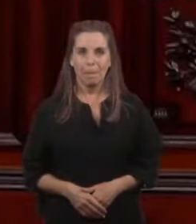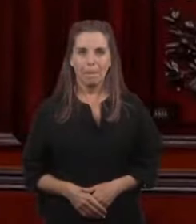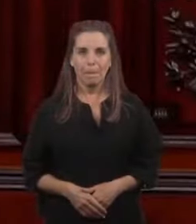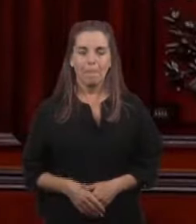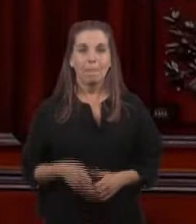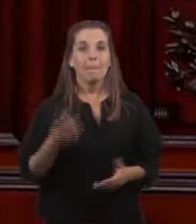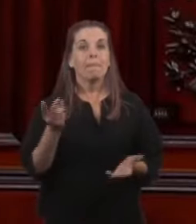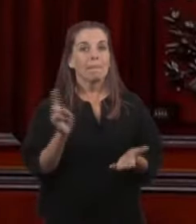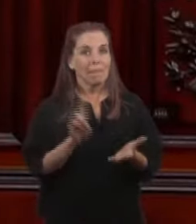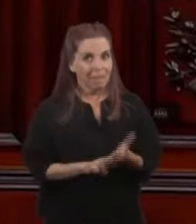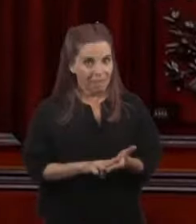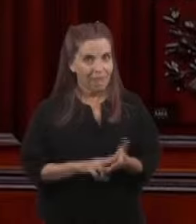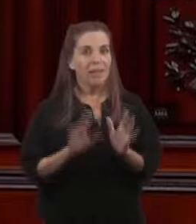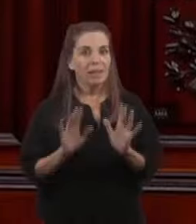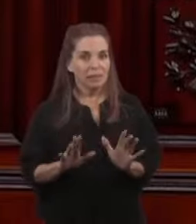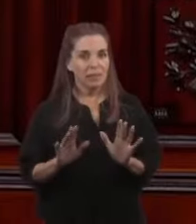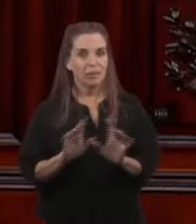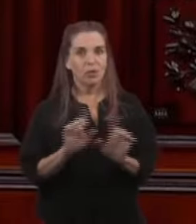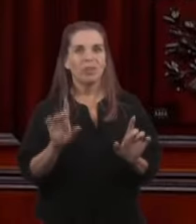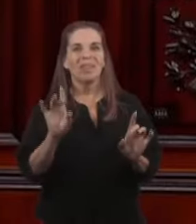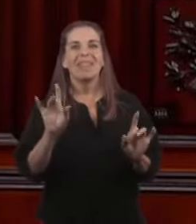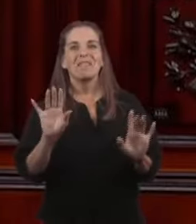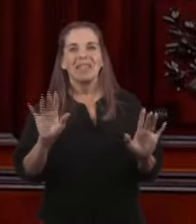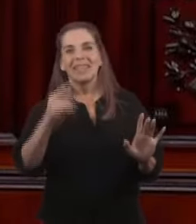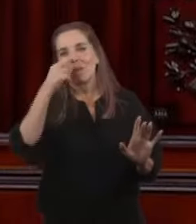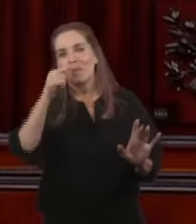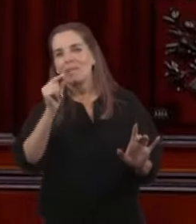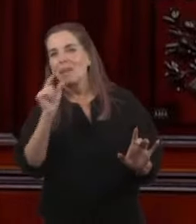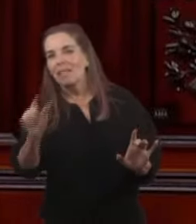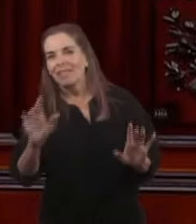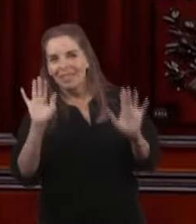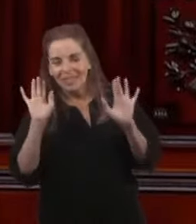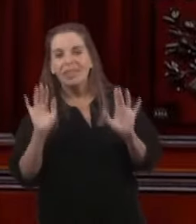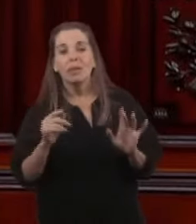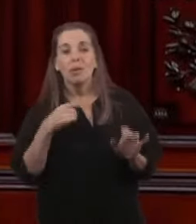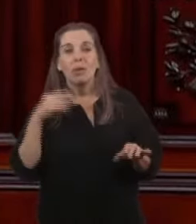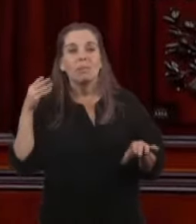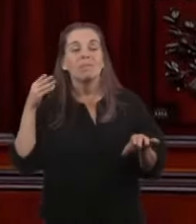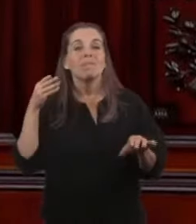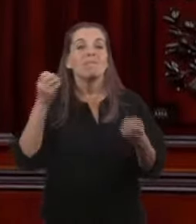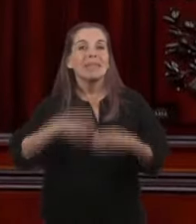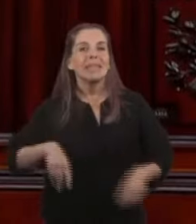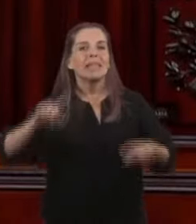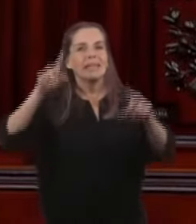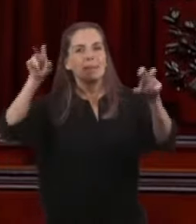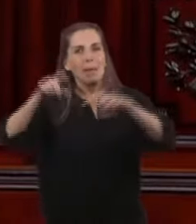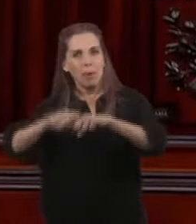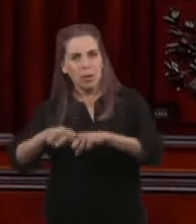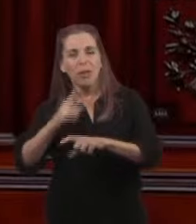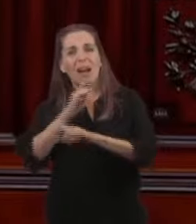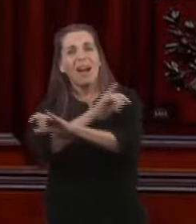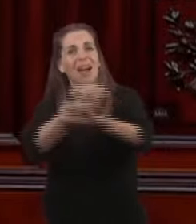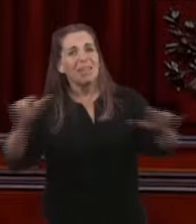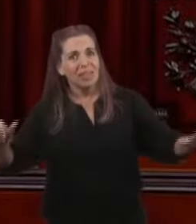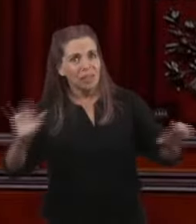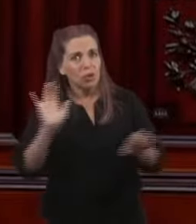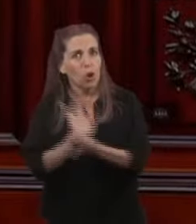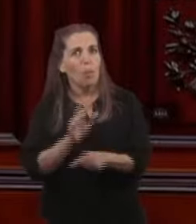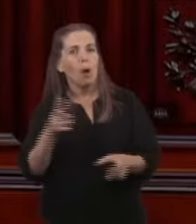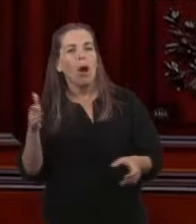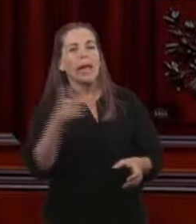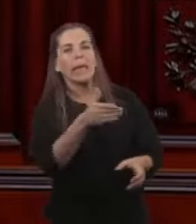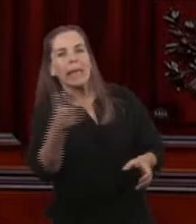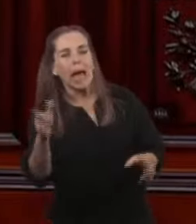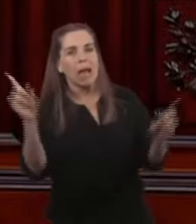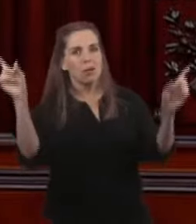repito así no se me complica el remate cuando ingresé la política señalé que no venía a guiar corderos sino a